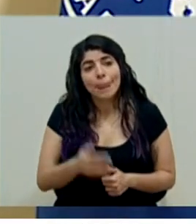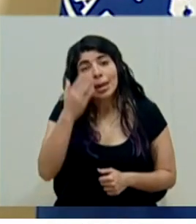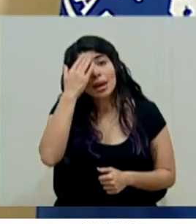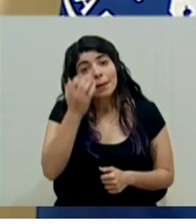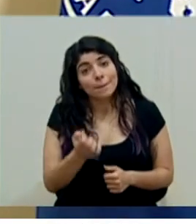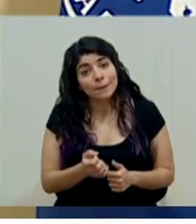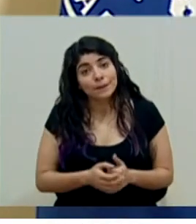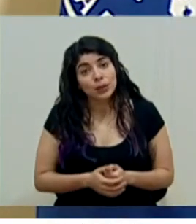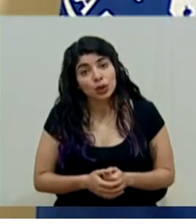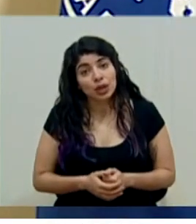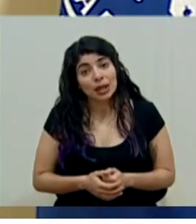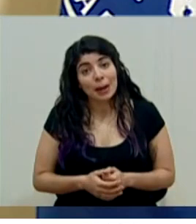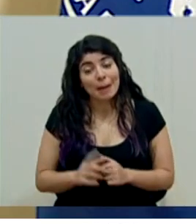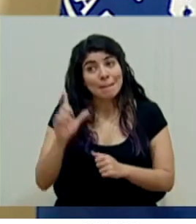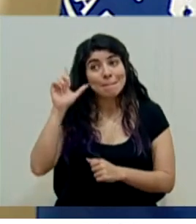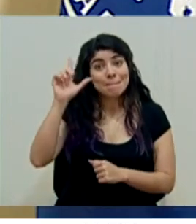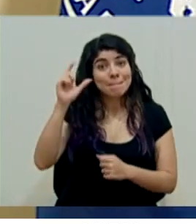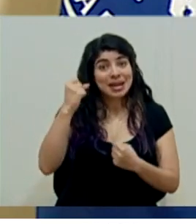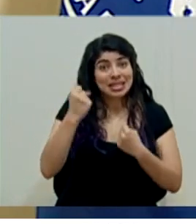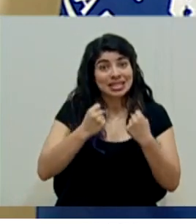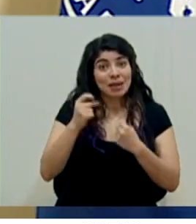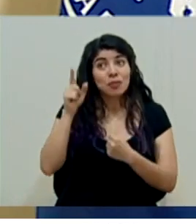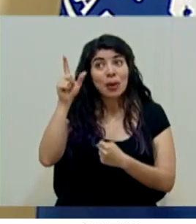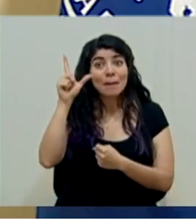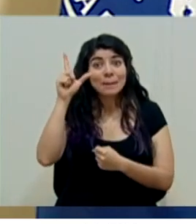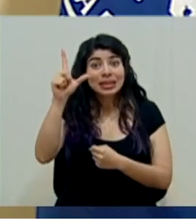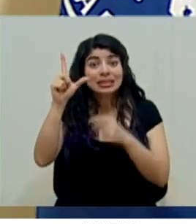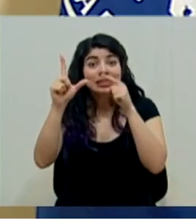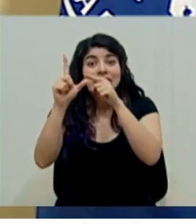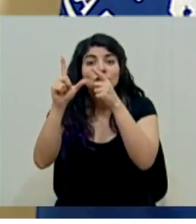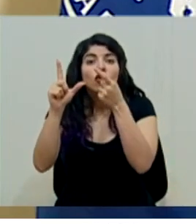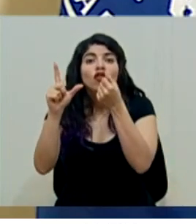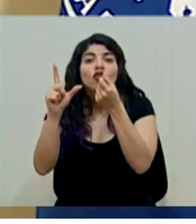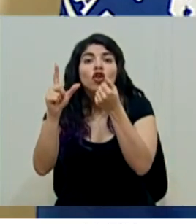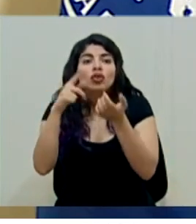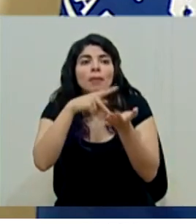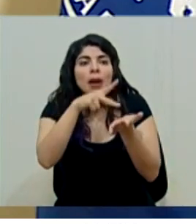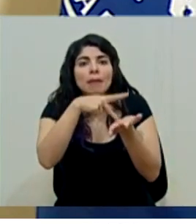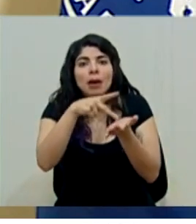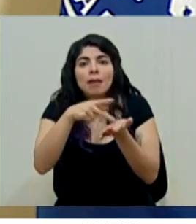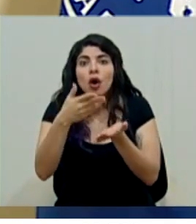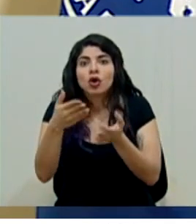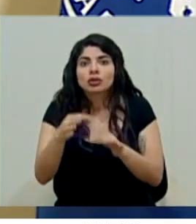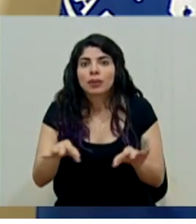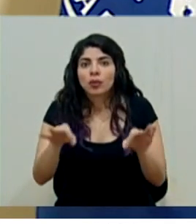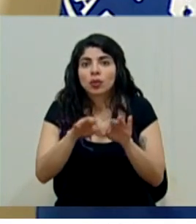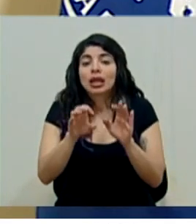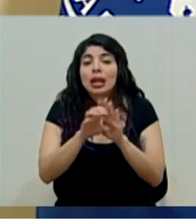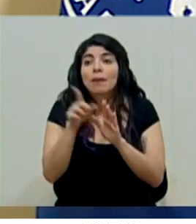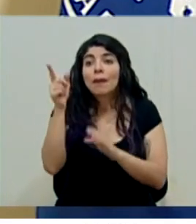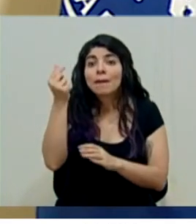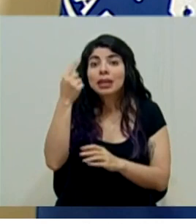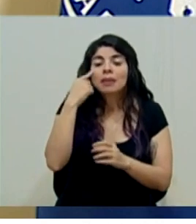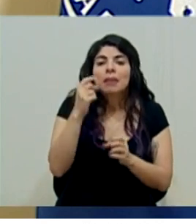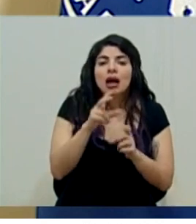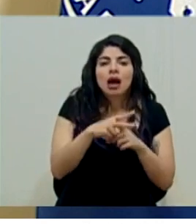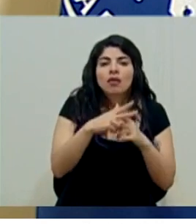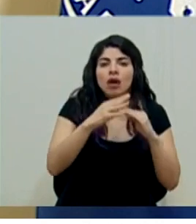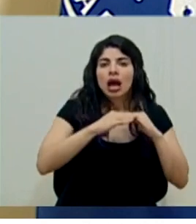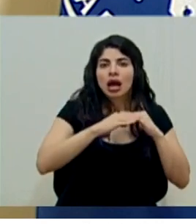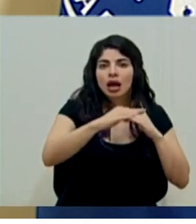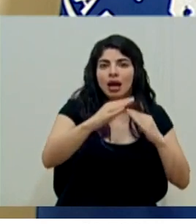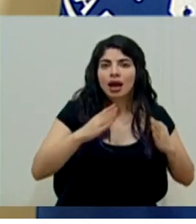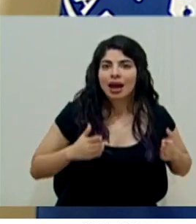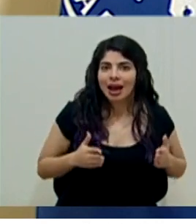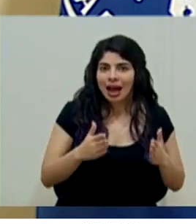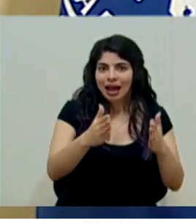Porque el marchamo financia algunas cosas importantes del país, como son las carreteras. La inversión